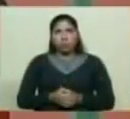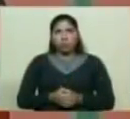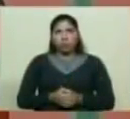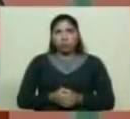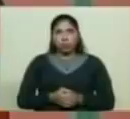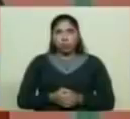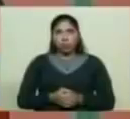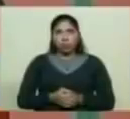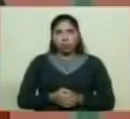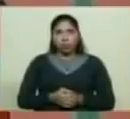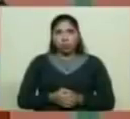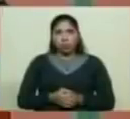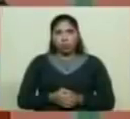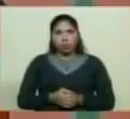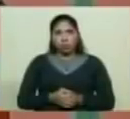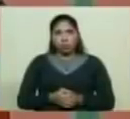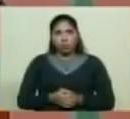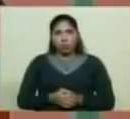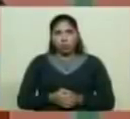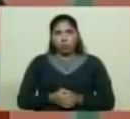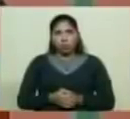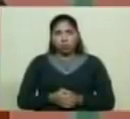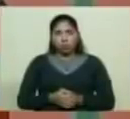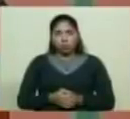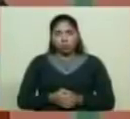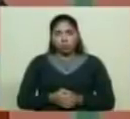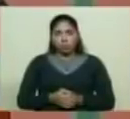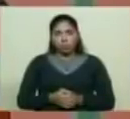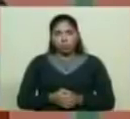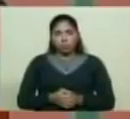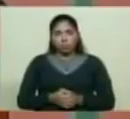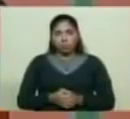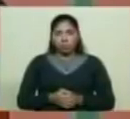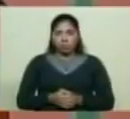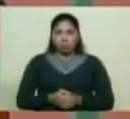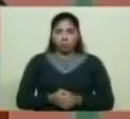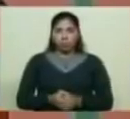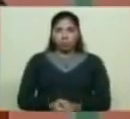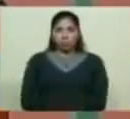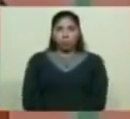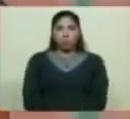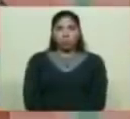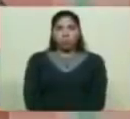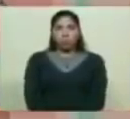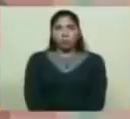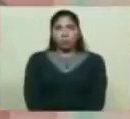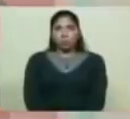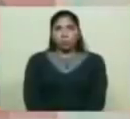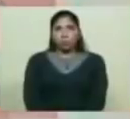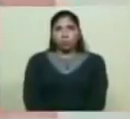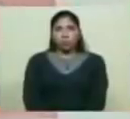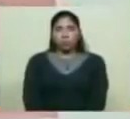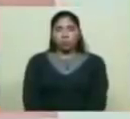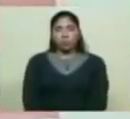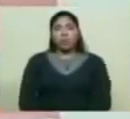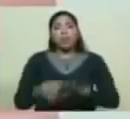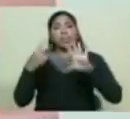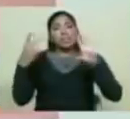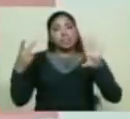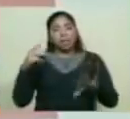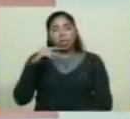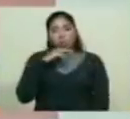de de aquí del casco histórico de angostura angostura 7 de octubre